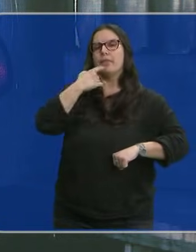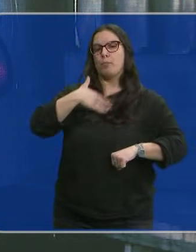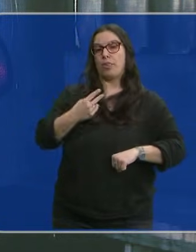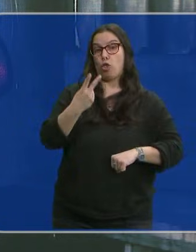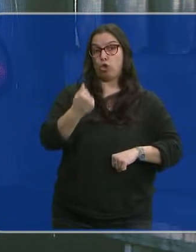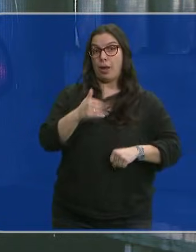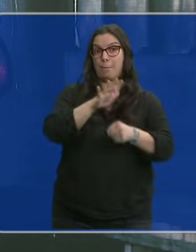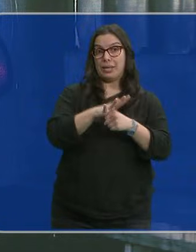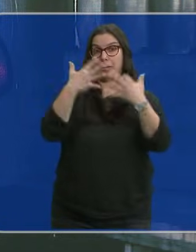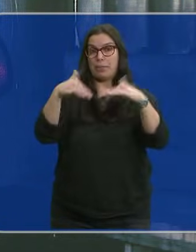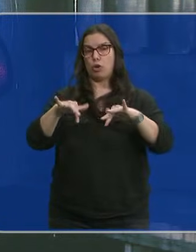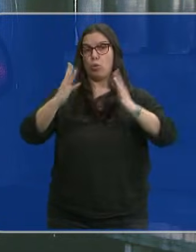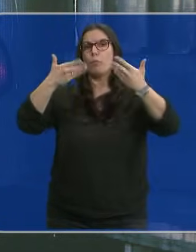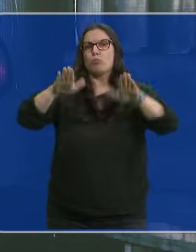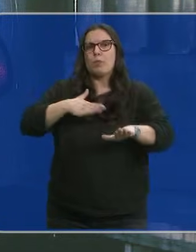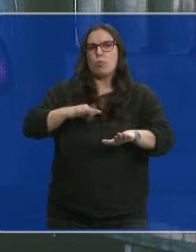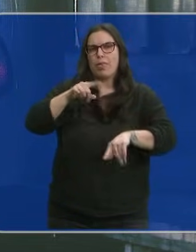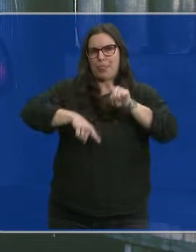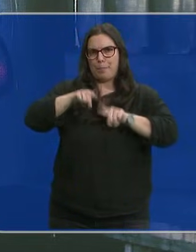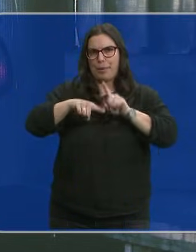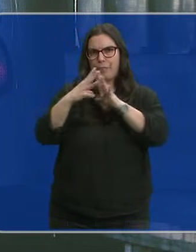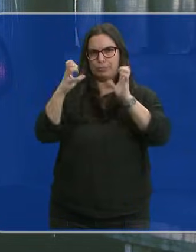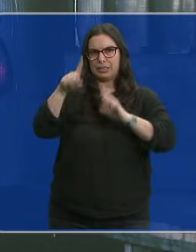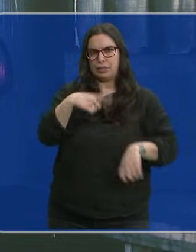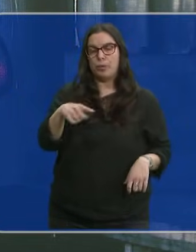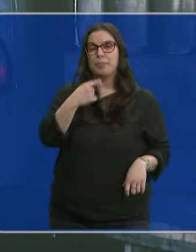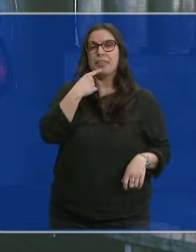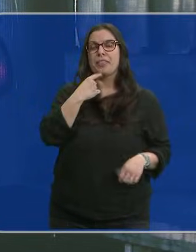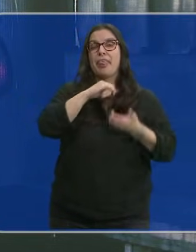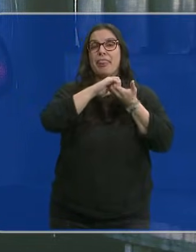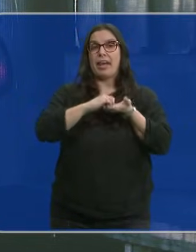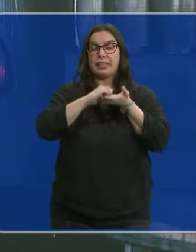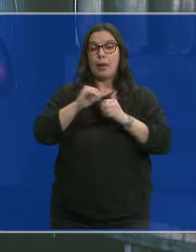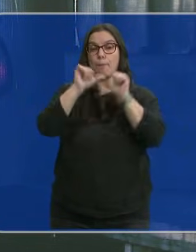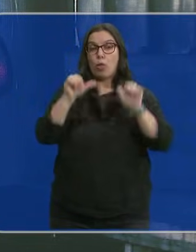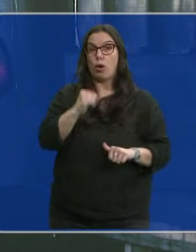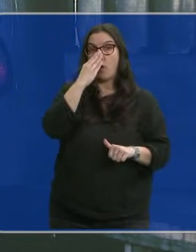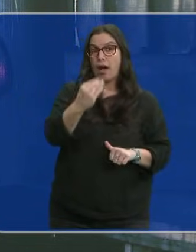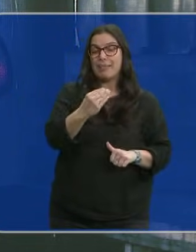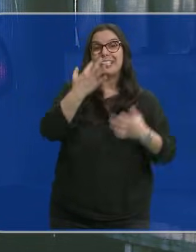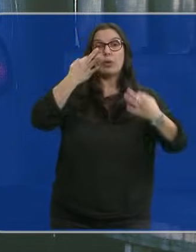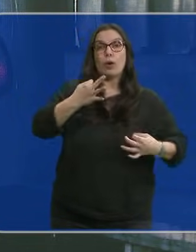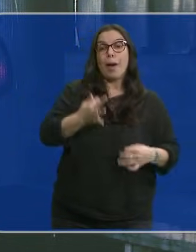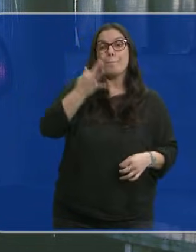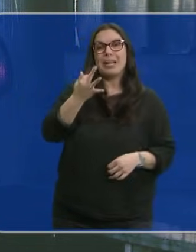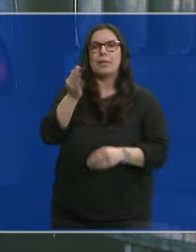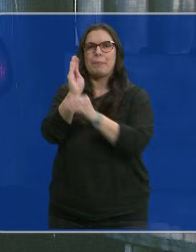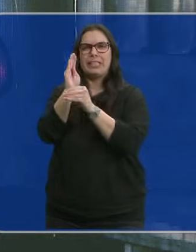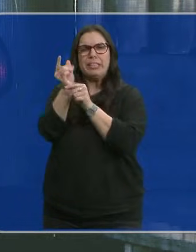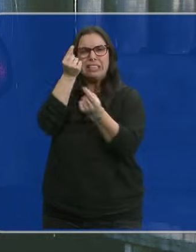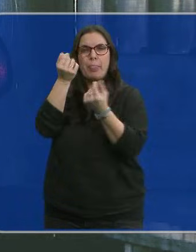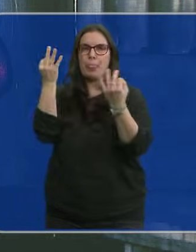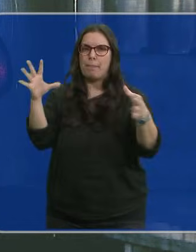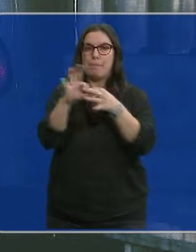las 2 jornadas de paros programadas para mañana y pasado. Para CGT, el modelo de alta velocidad solo es seguro si viene acompañado de un mantenimiento